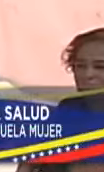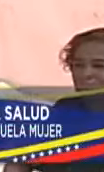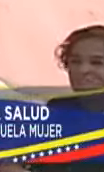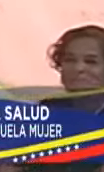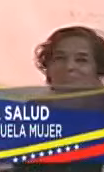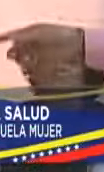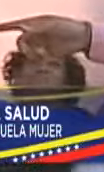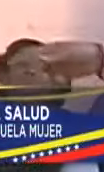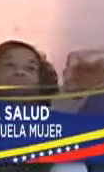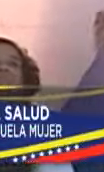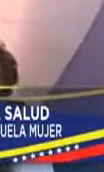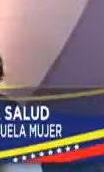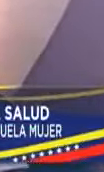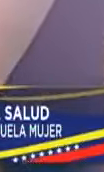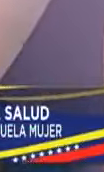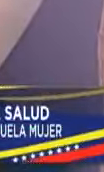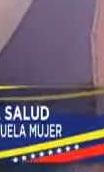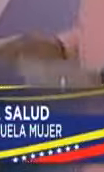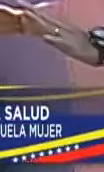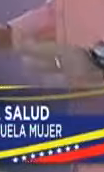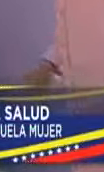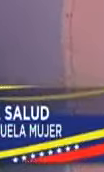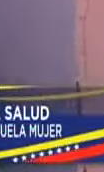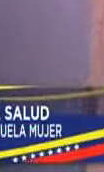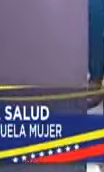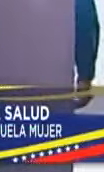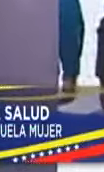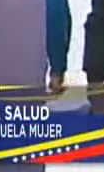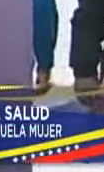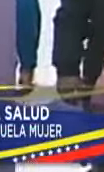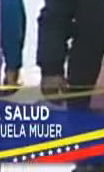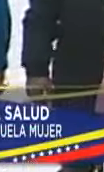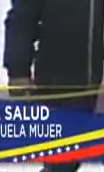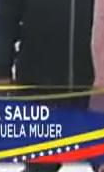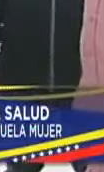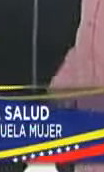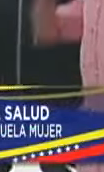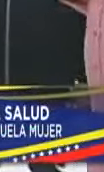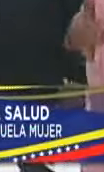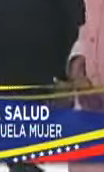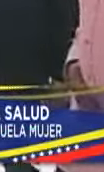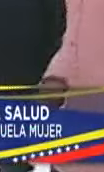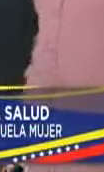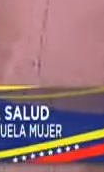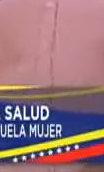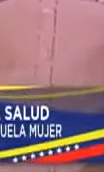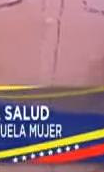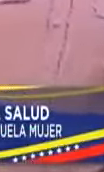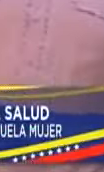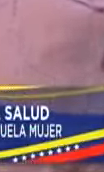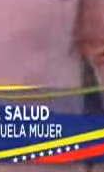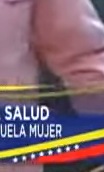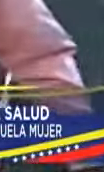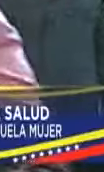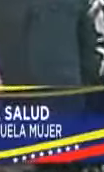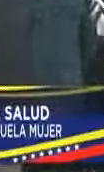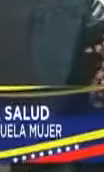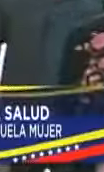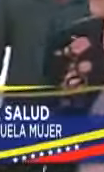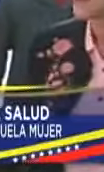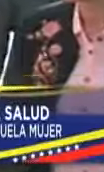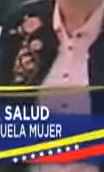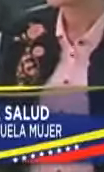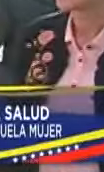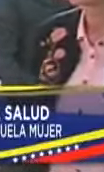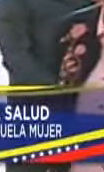Popular para la Mujer e Igualdad de Género, Delis Álvarez, y demás autoridades, para ofrecer un balance del cumplimiento del primer vértice